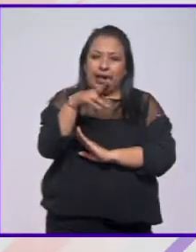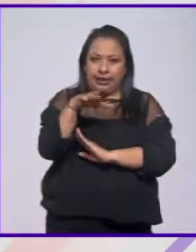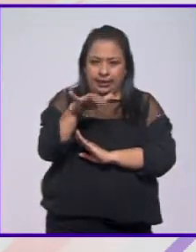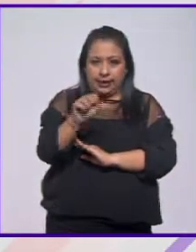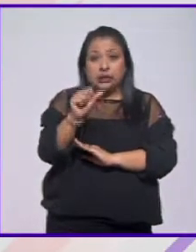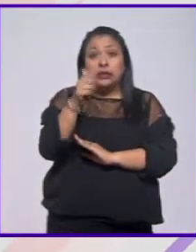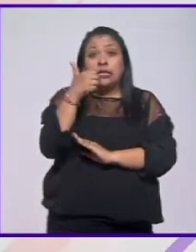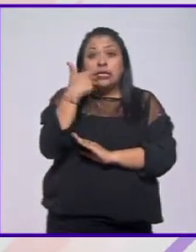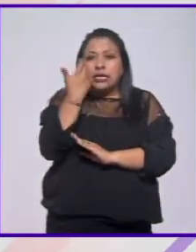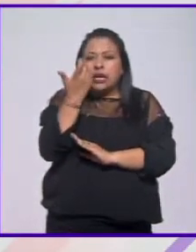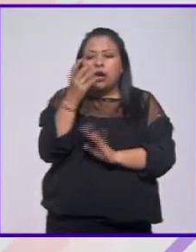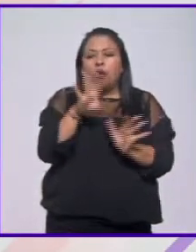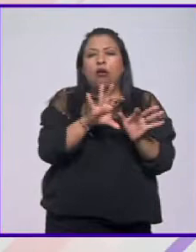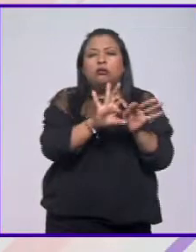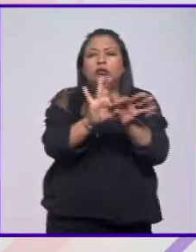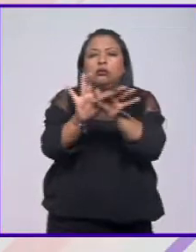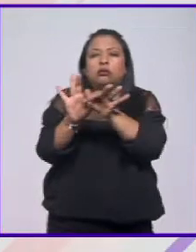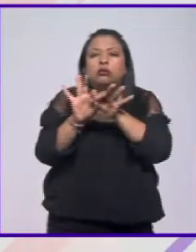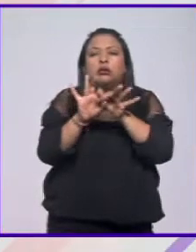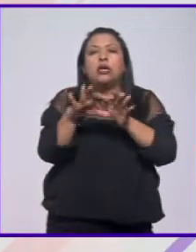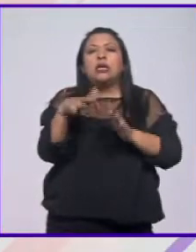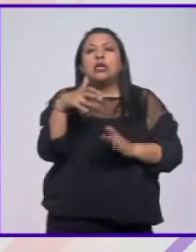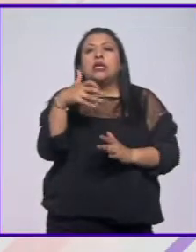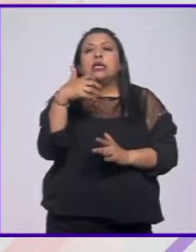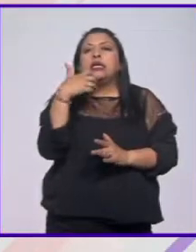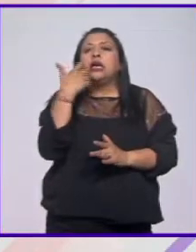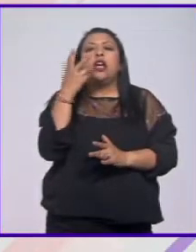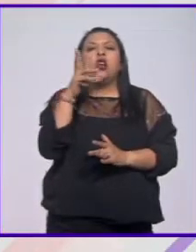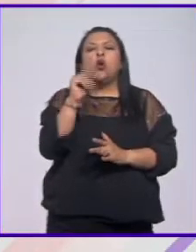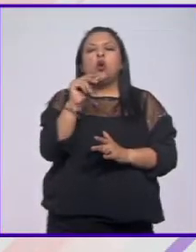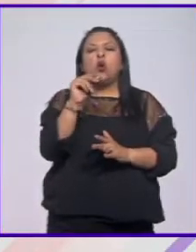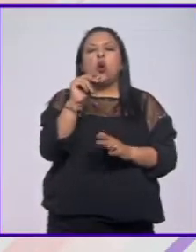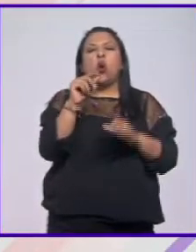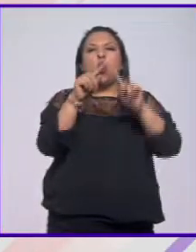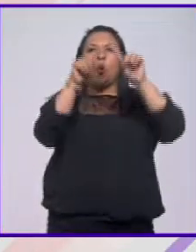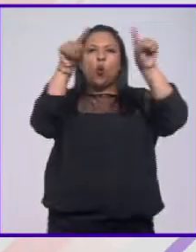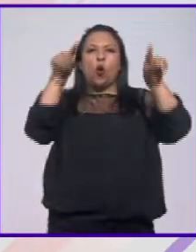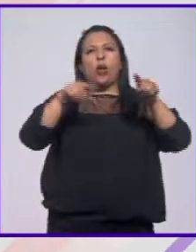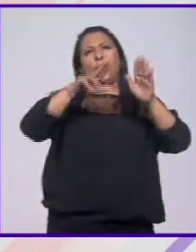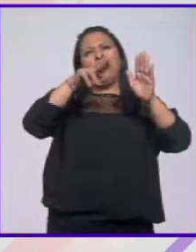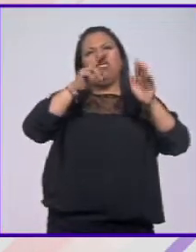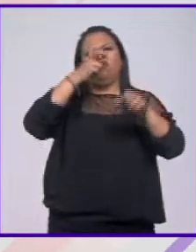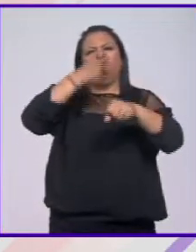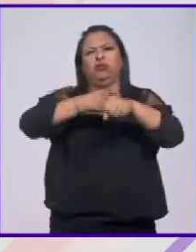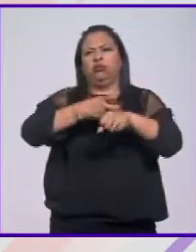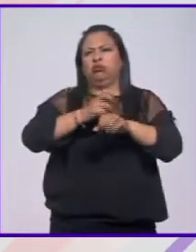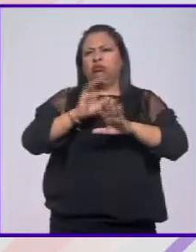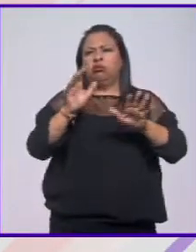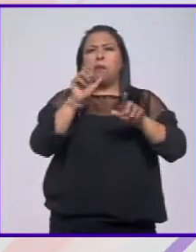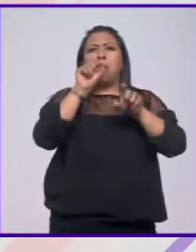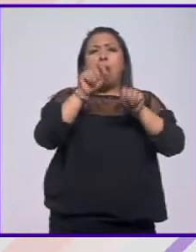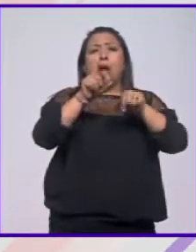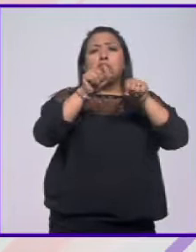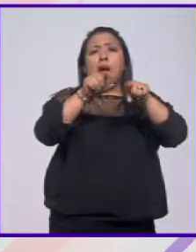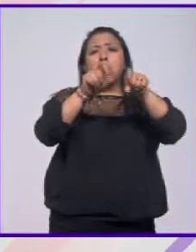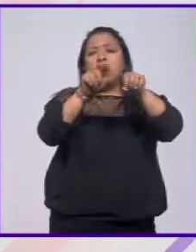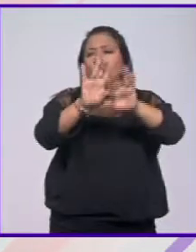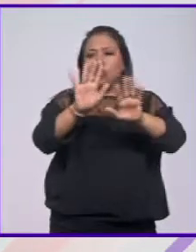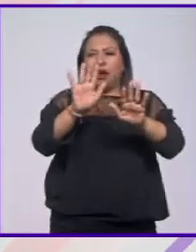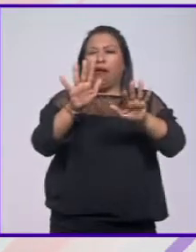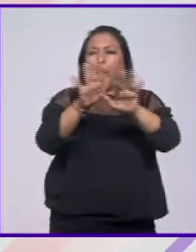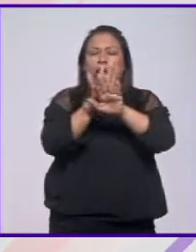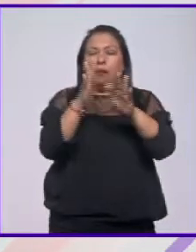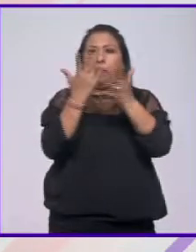quiero crear esa armonía, quiero que no sea un cuadro rígido. Y bueno, son reminiscencias quizá de toda